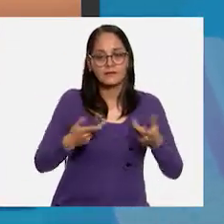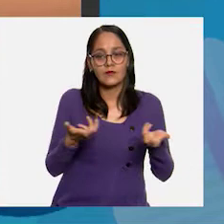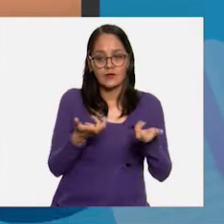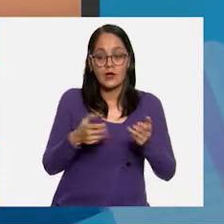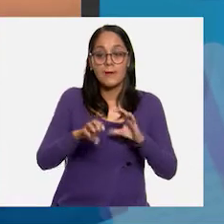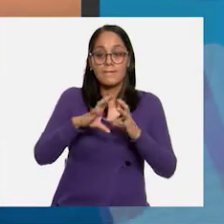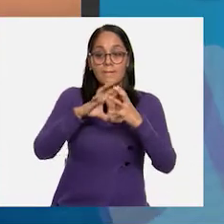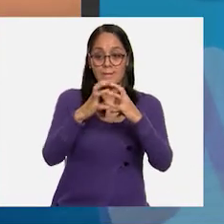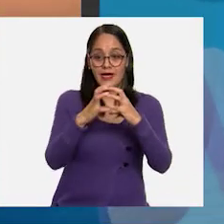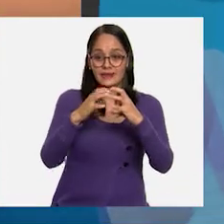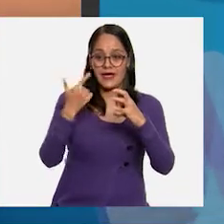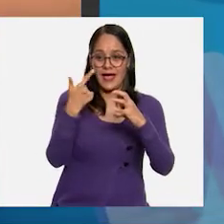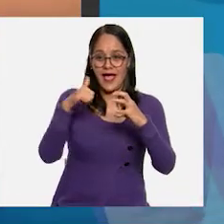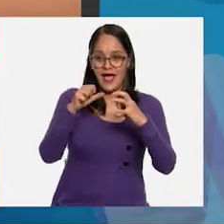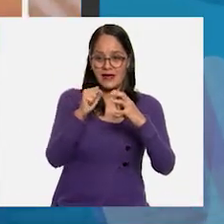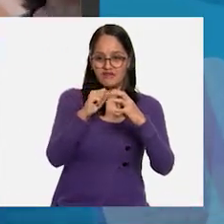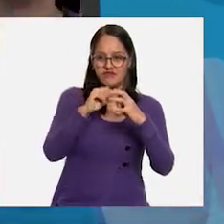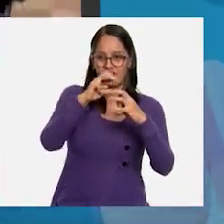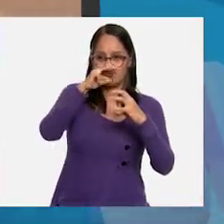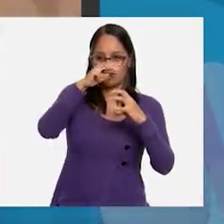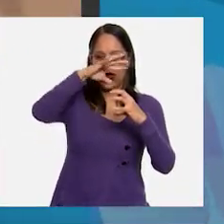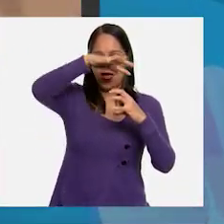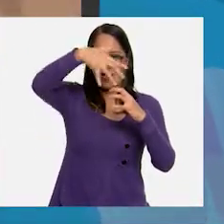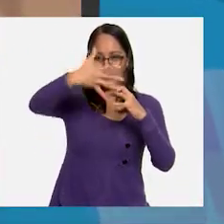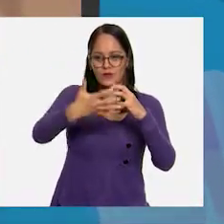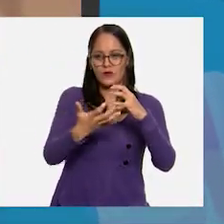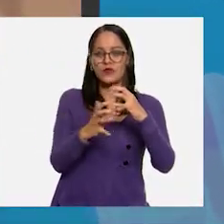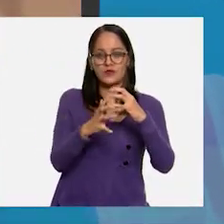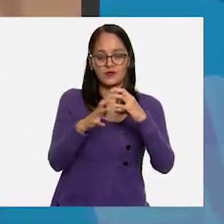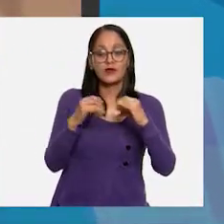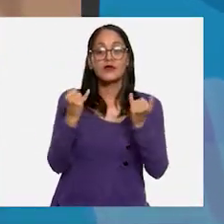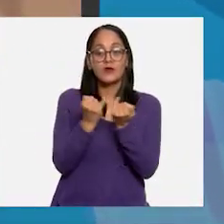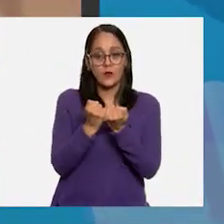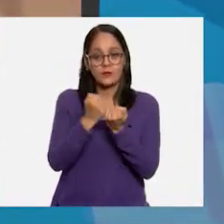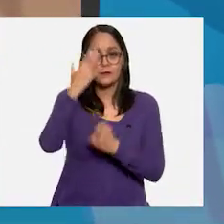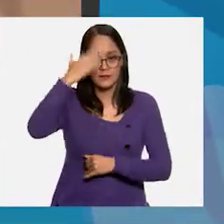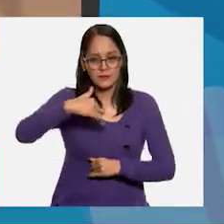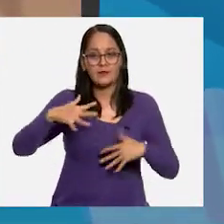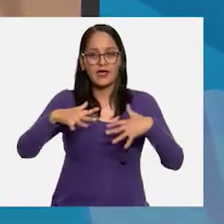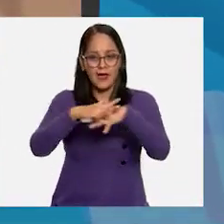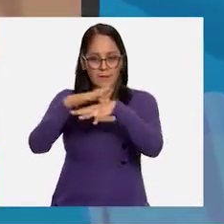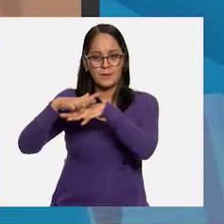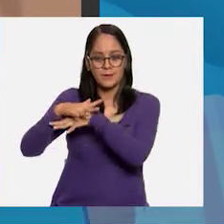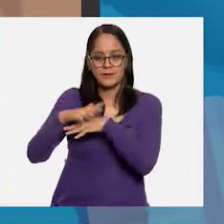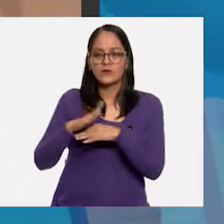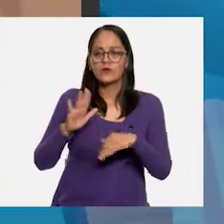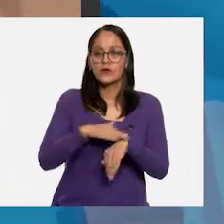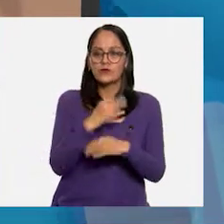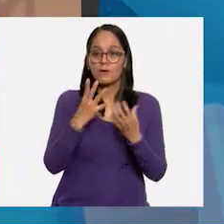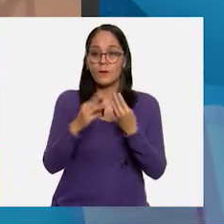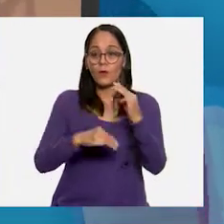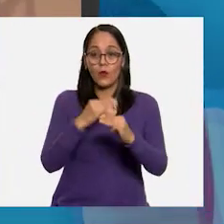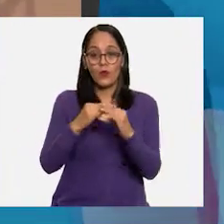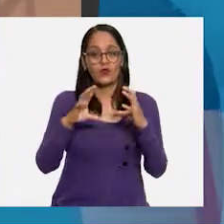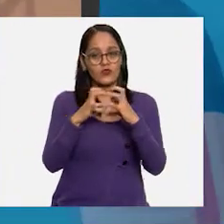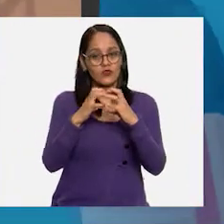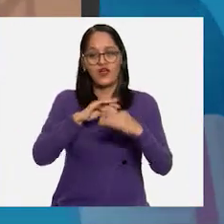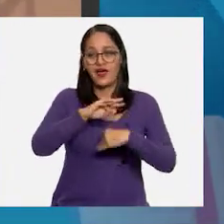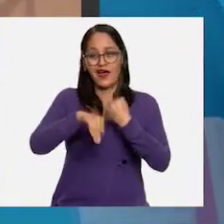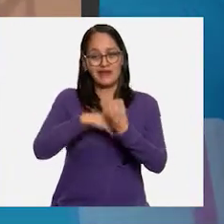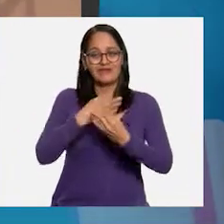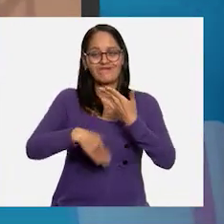gases y compuestos de efecto invernadero en la atmósfera. Sabemos también que el cambio climático es un fenómeno global que nos afecta a